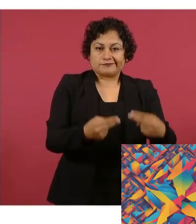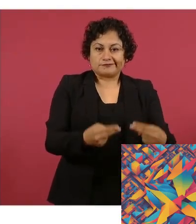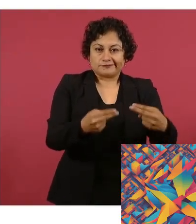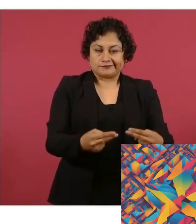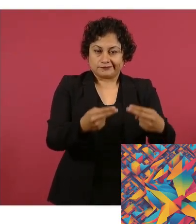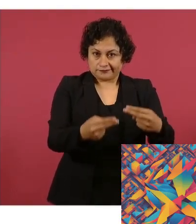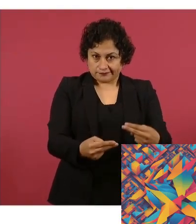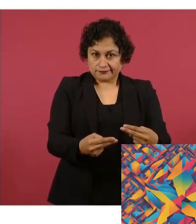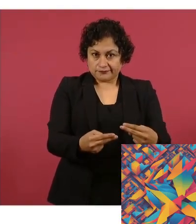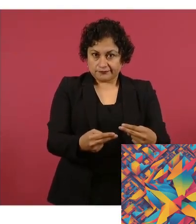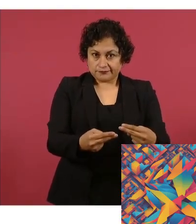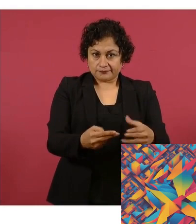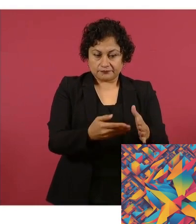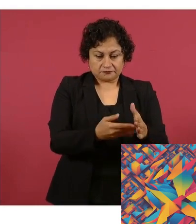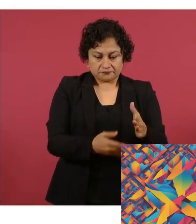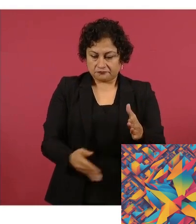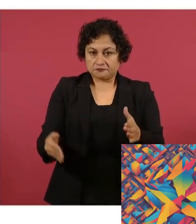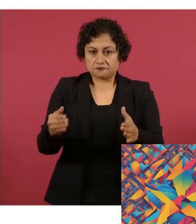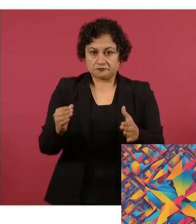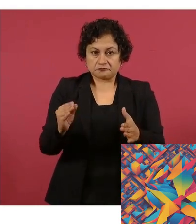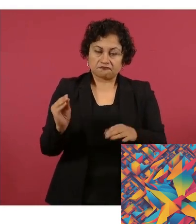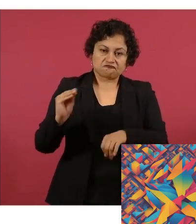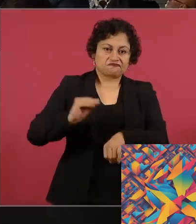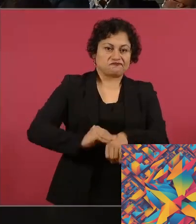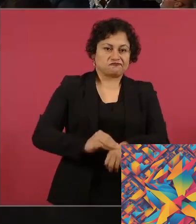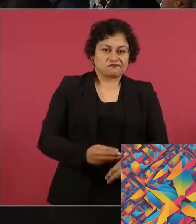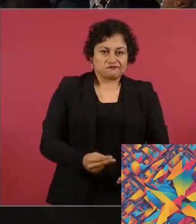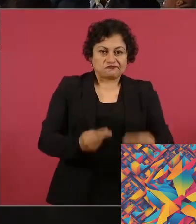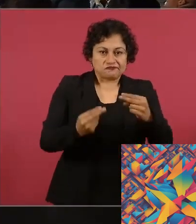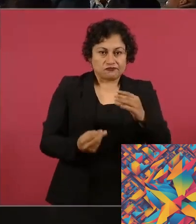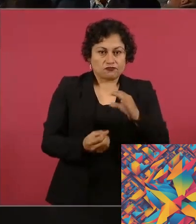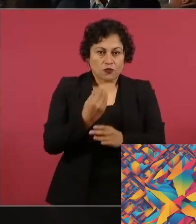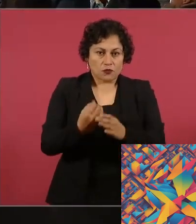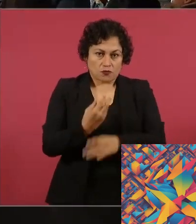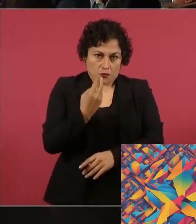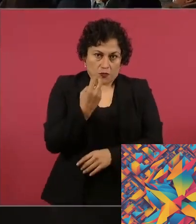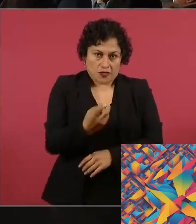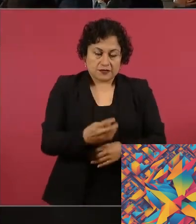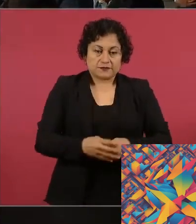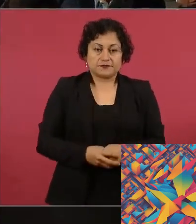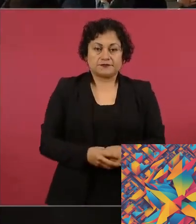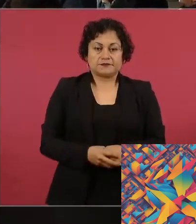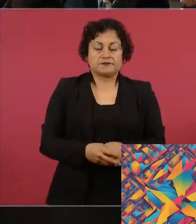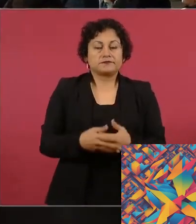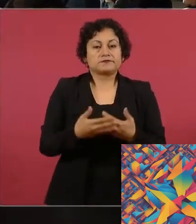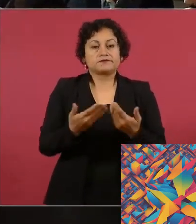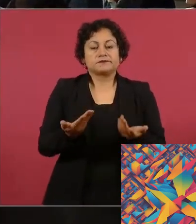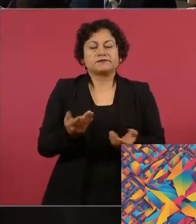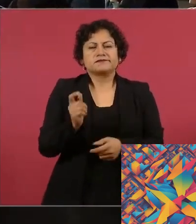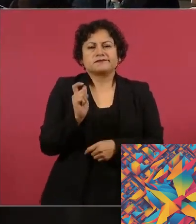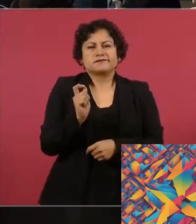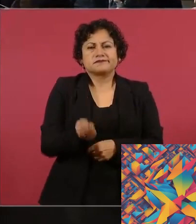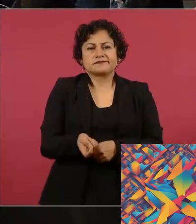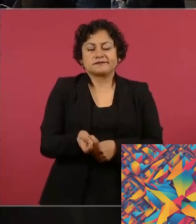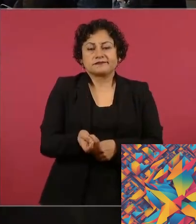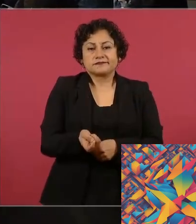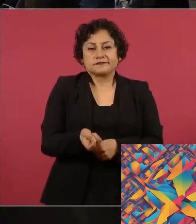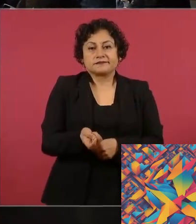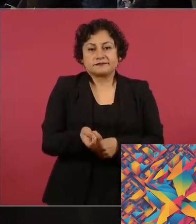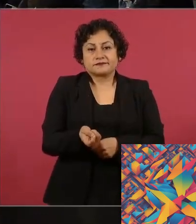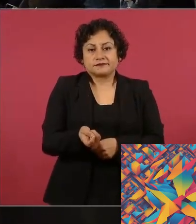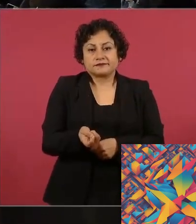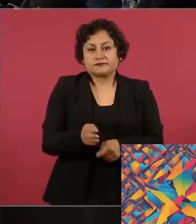chisme político, nos invita a reflexionar críticamente sobre la necesidad de fortalecer nuestras instituciones, garantizando su independencia